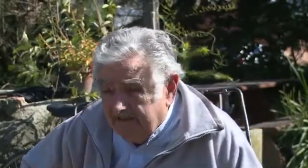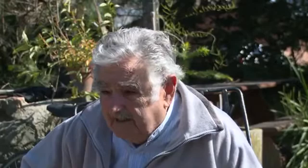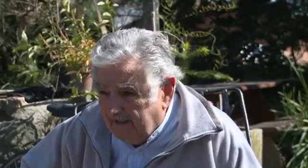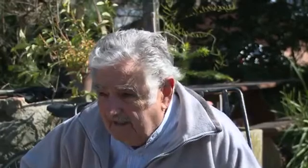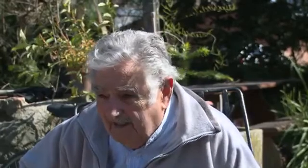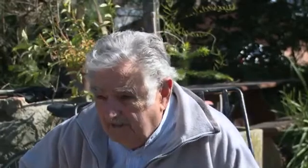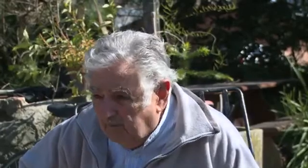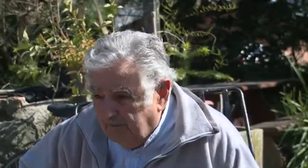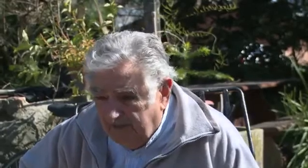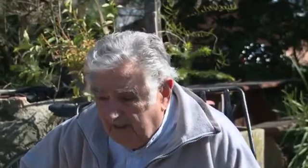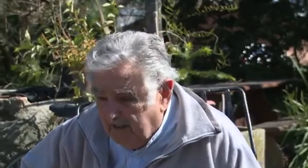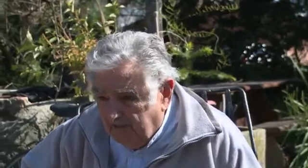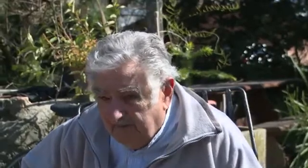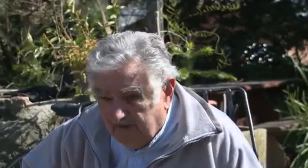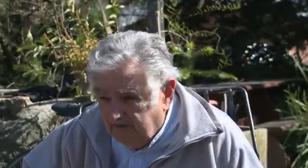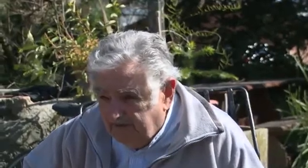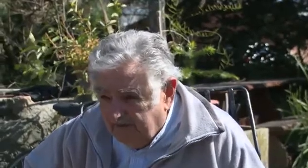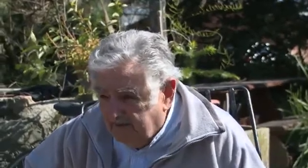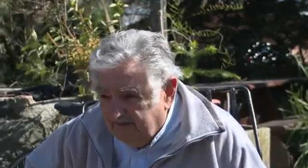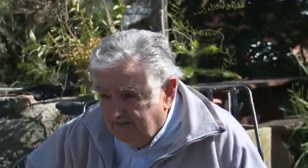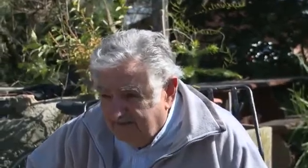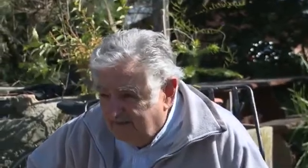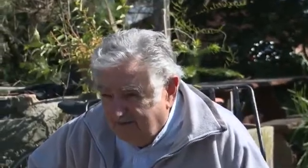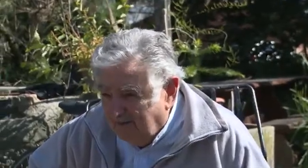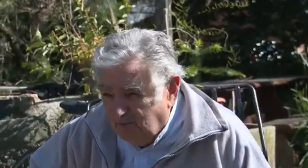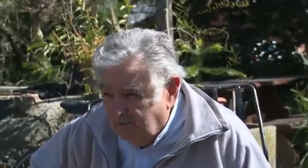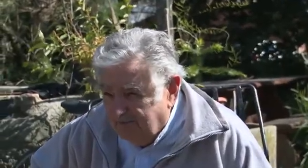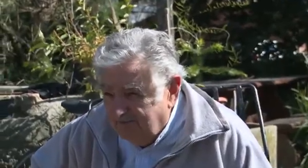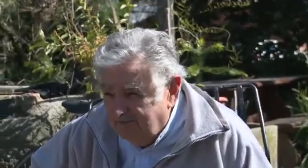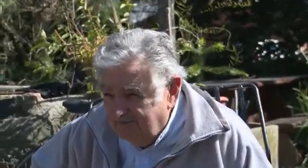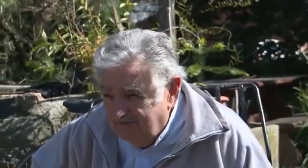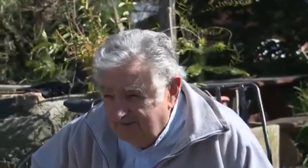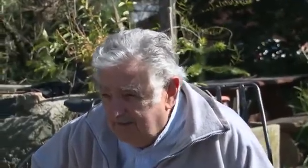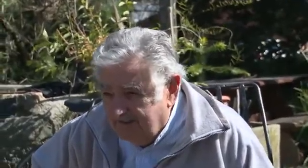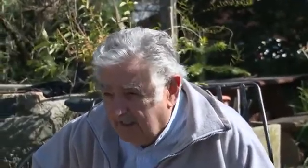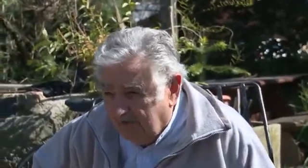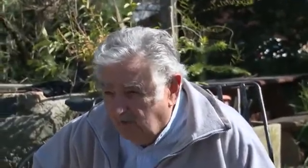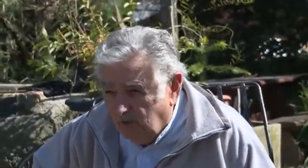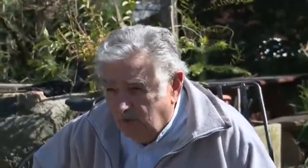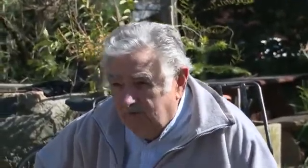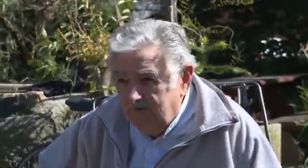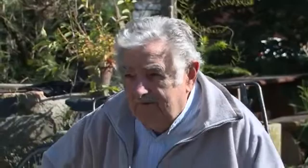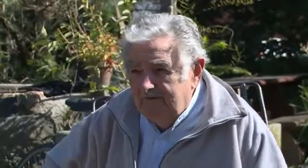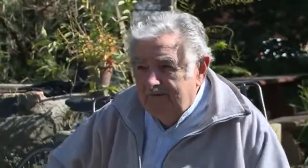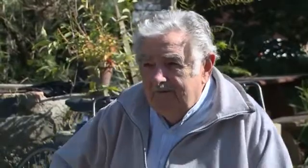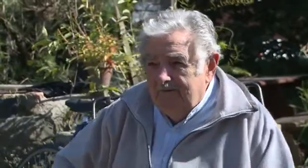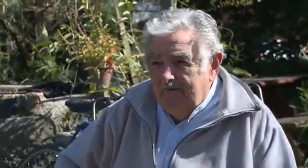que darse ciertas reglas y cumplir la cara de perro. Y tiene que ser una decisión para el mundo. Y se acabó.